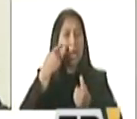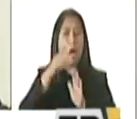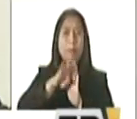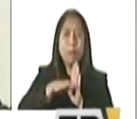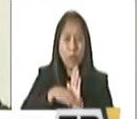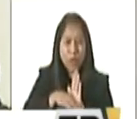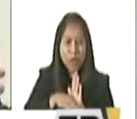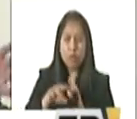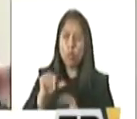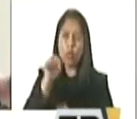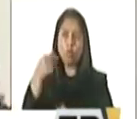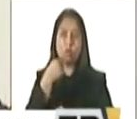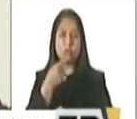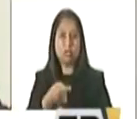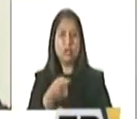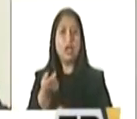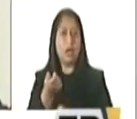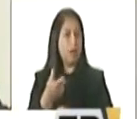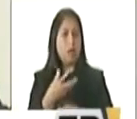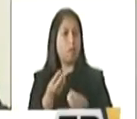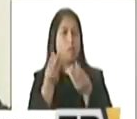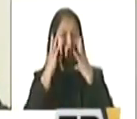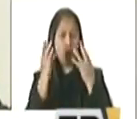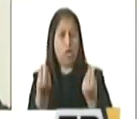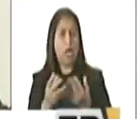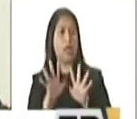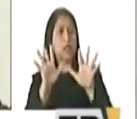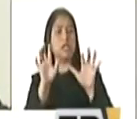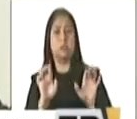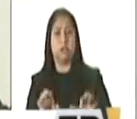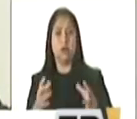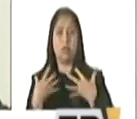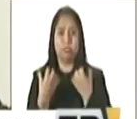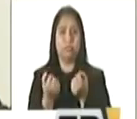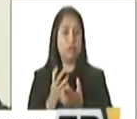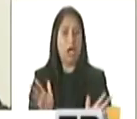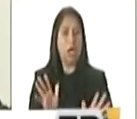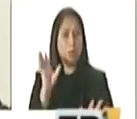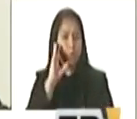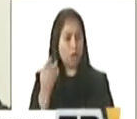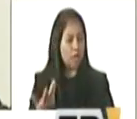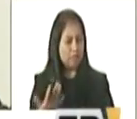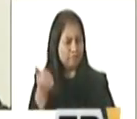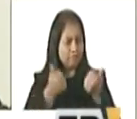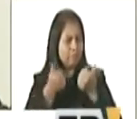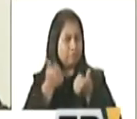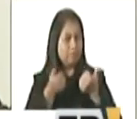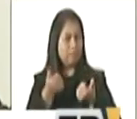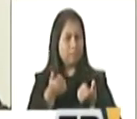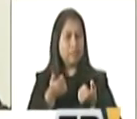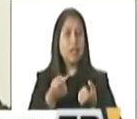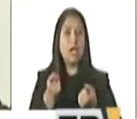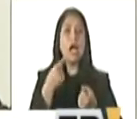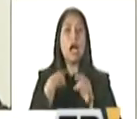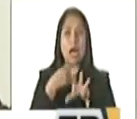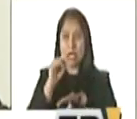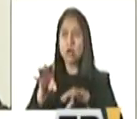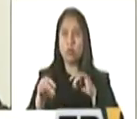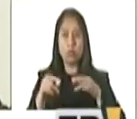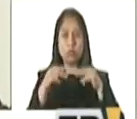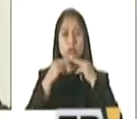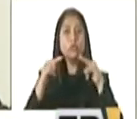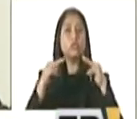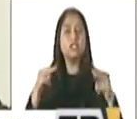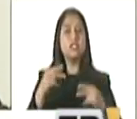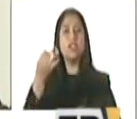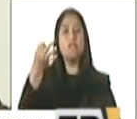duda que hayamos recuperado tantos casos. Hay gente que está dudando y está diciendo noticias falsas de